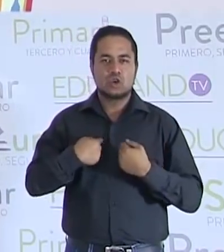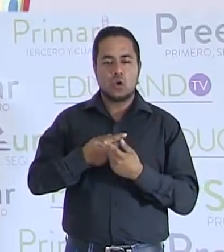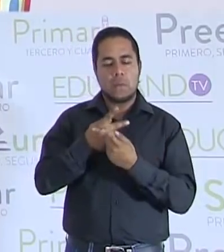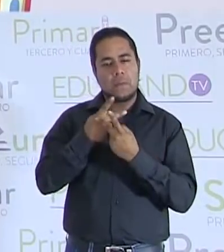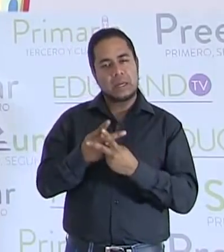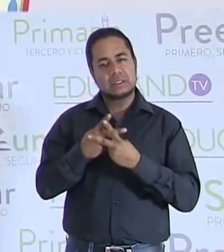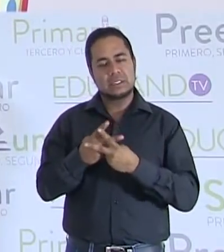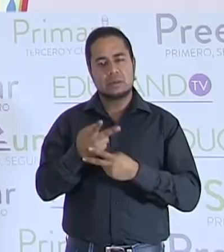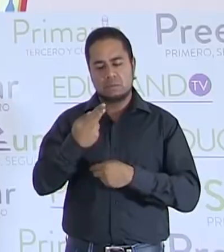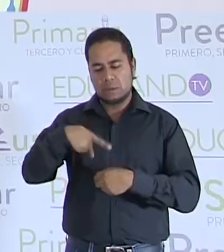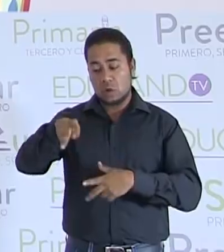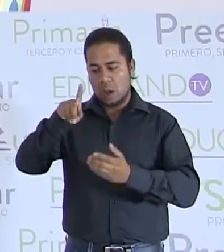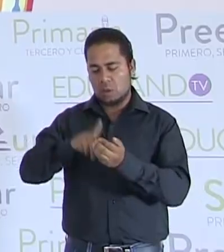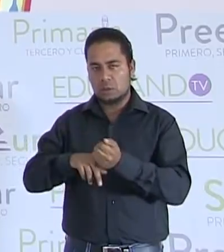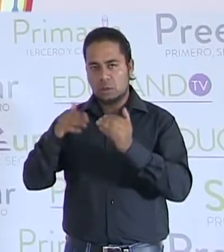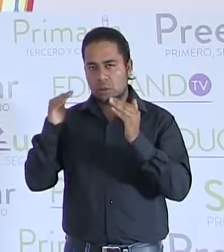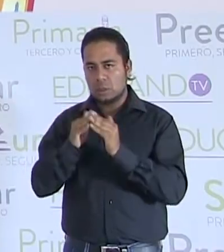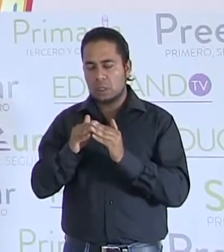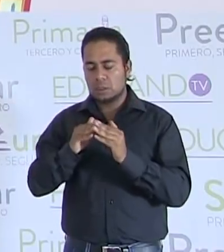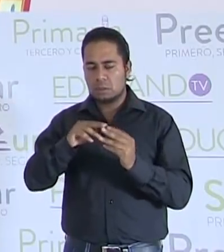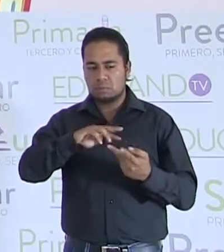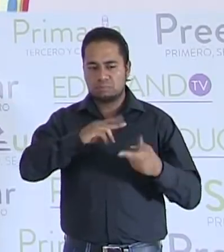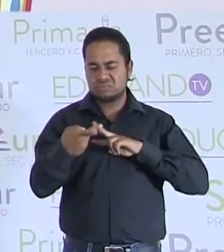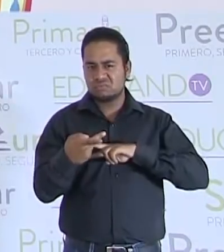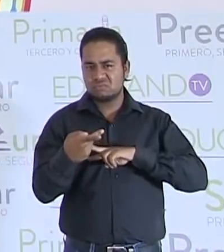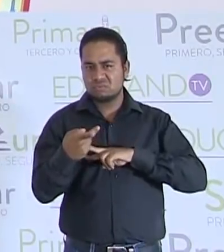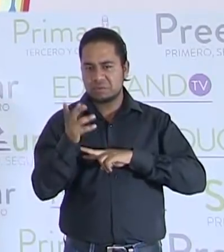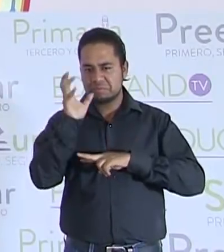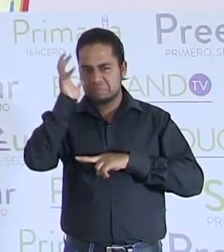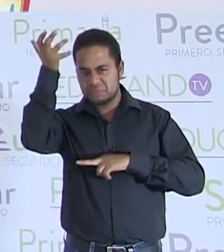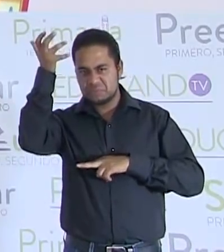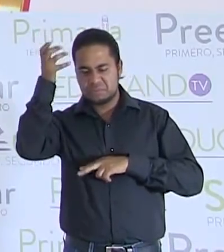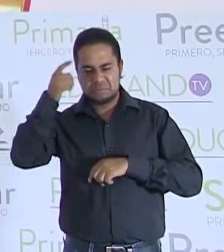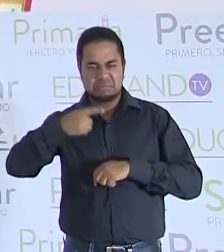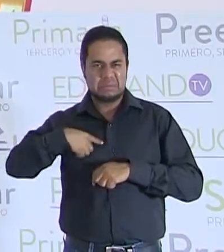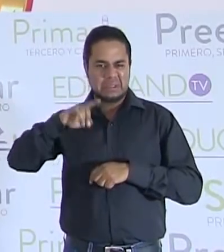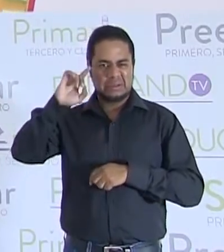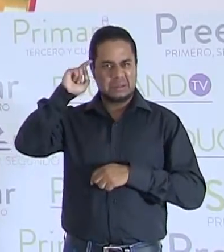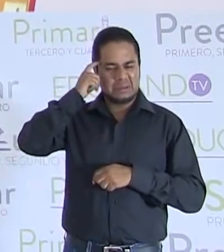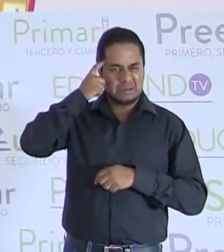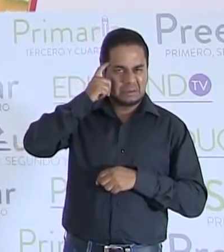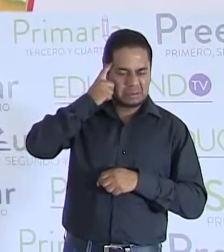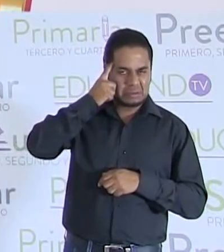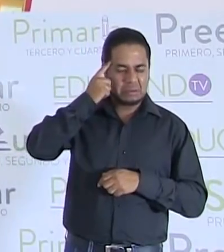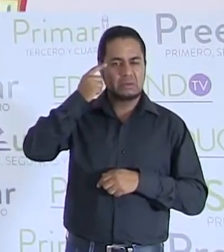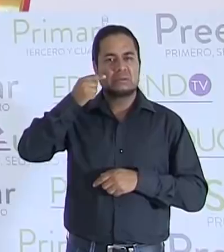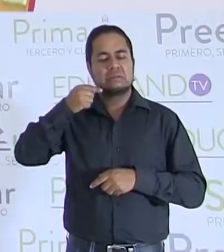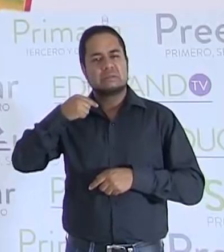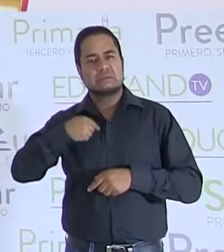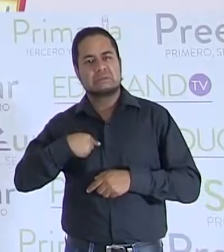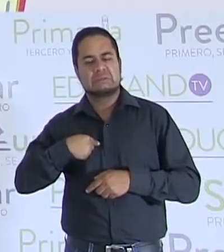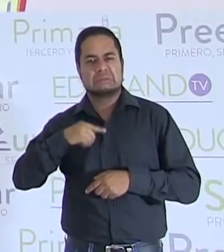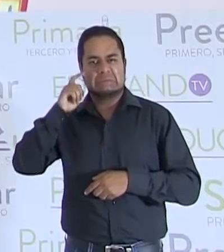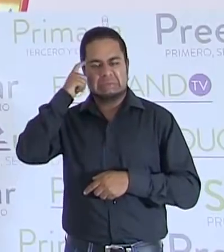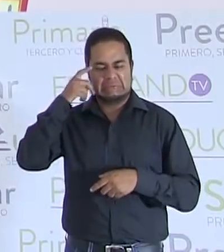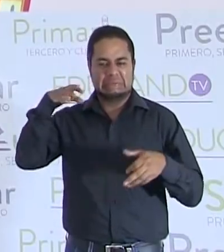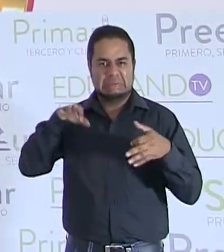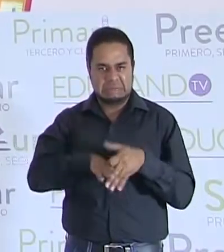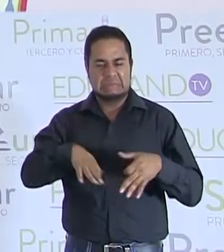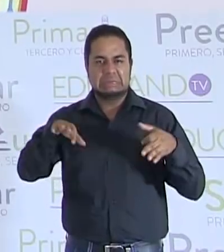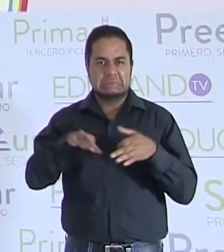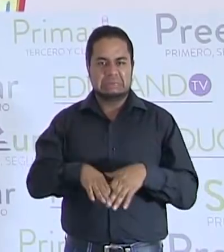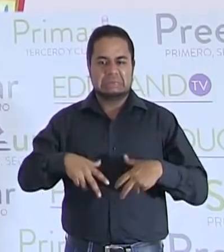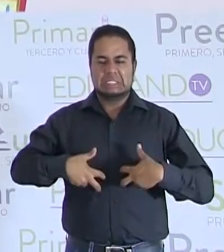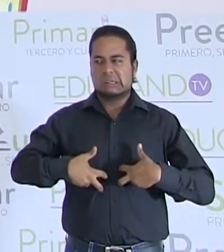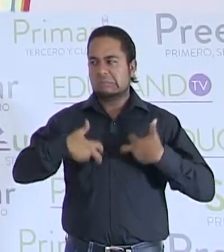pero en nuestra casa todo lo contrario, no toleramos a nadie, nos enojamos todo el tiempo, estamos de